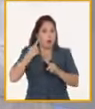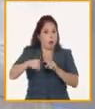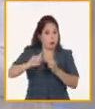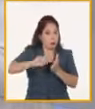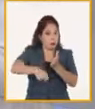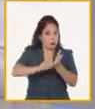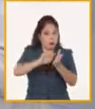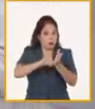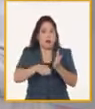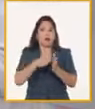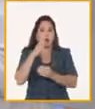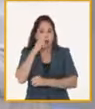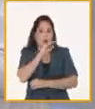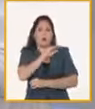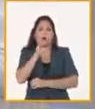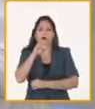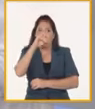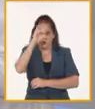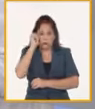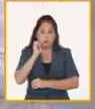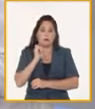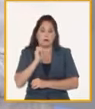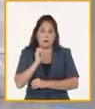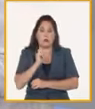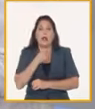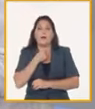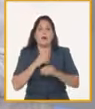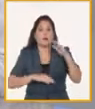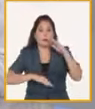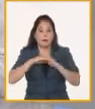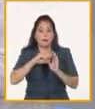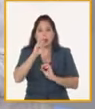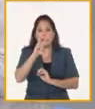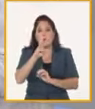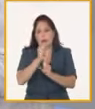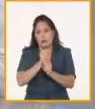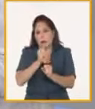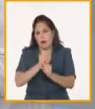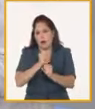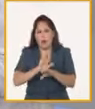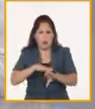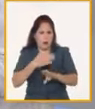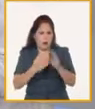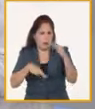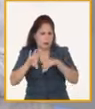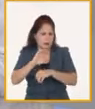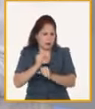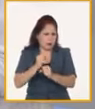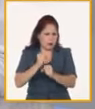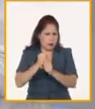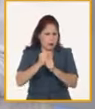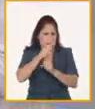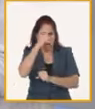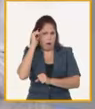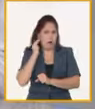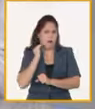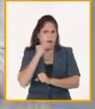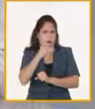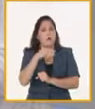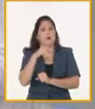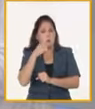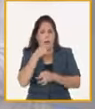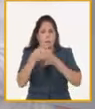tienen normas es hasta tres ministra de trabajo Marta Se va se referirá seguramente posteriormente a esto